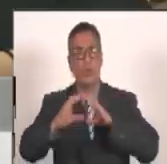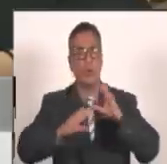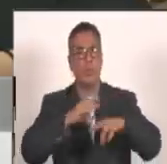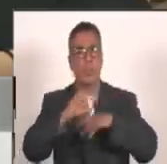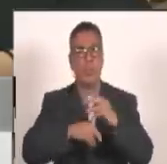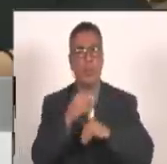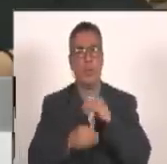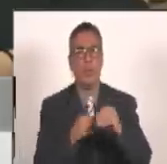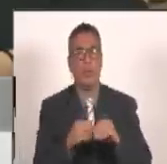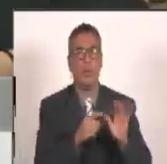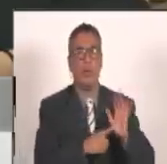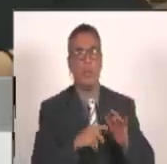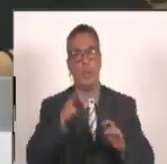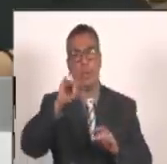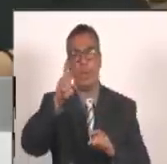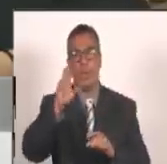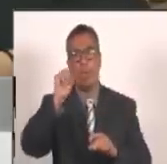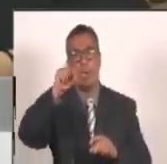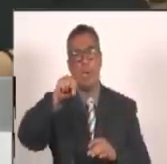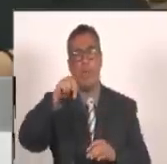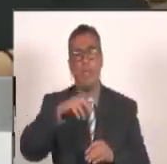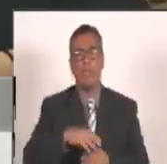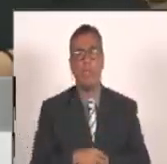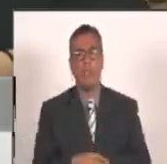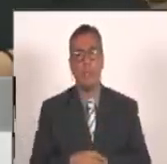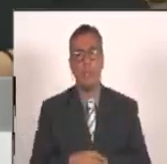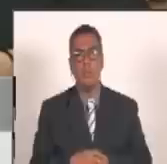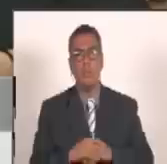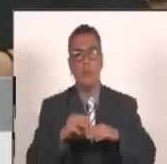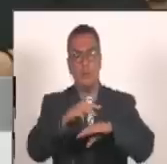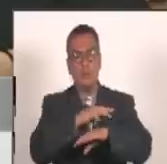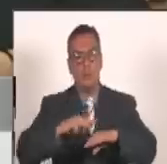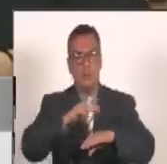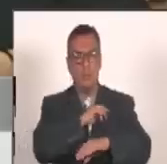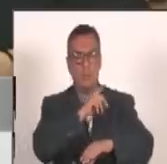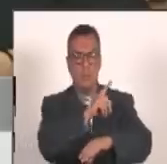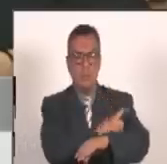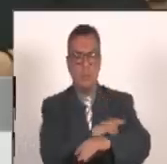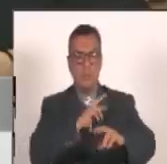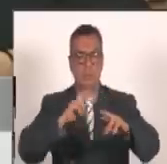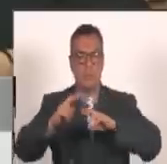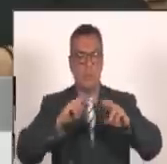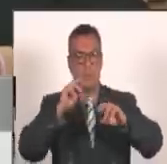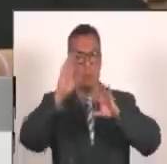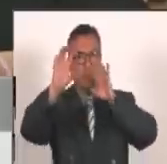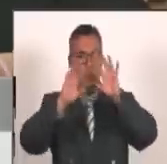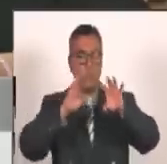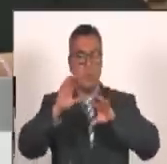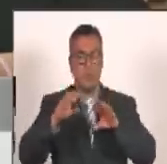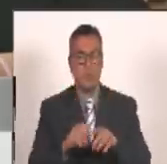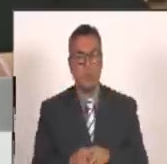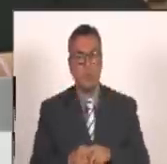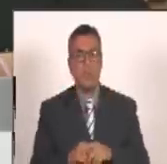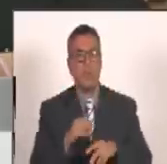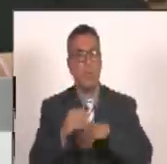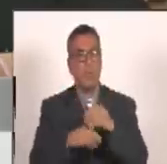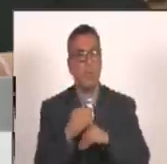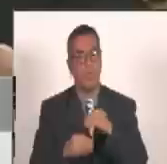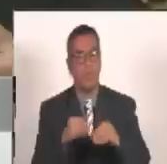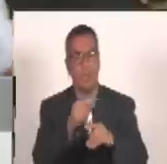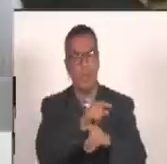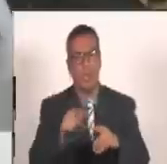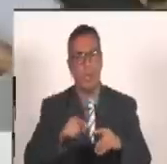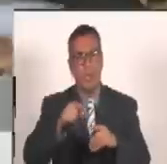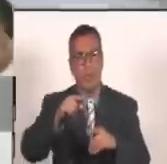comunicación suscrita por el ciudadano Iván Eduardo Gil Pinto, ministro del Poder Popular para Relaciones Exteriores, mediante la cual el